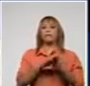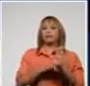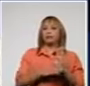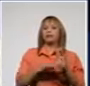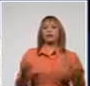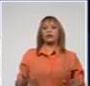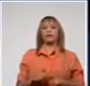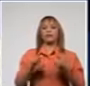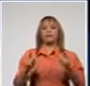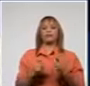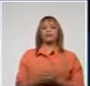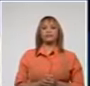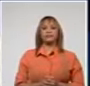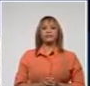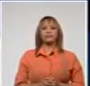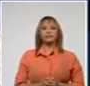cumplimiento.